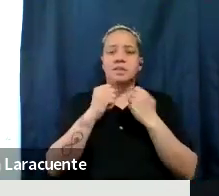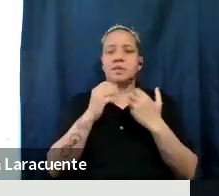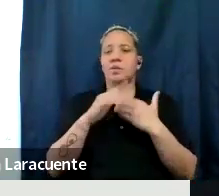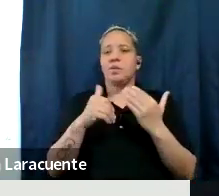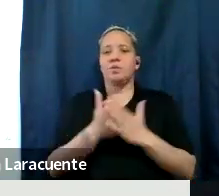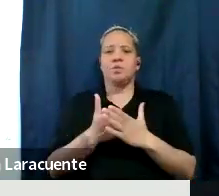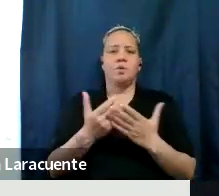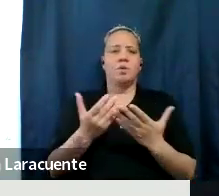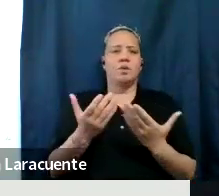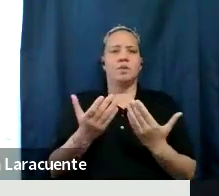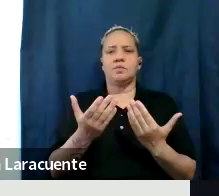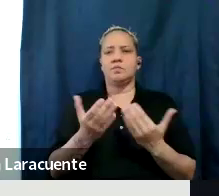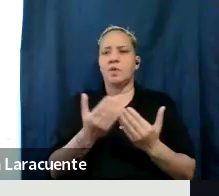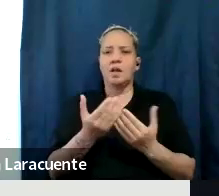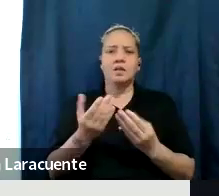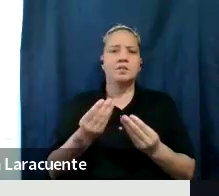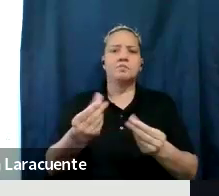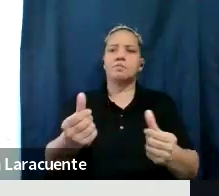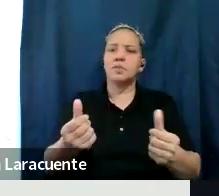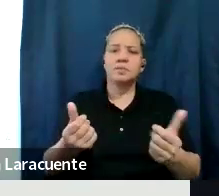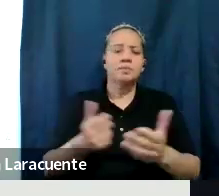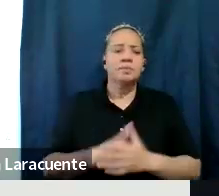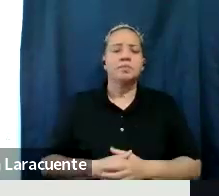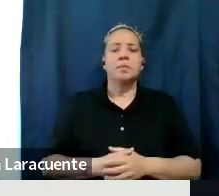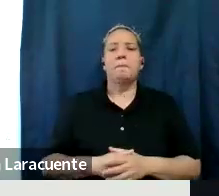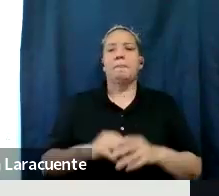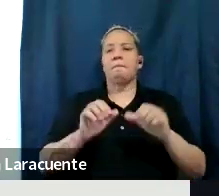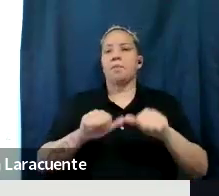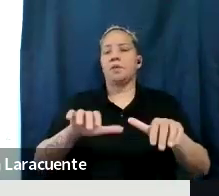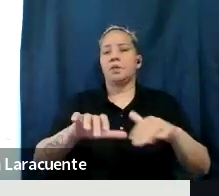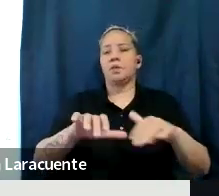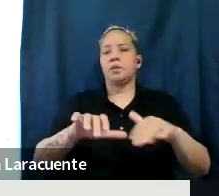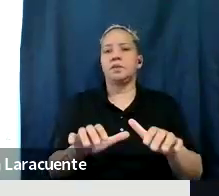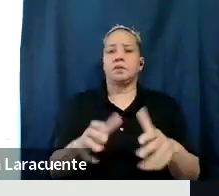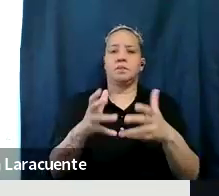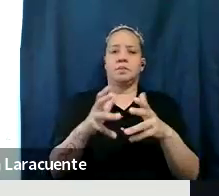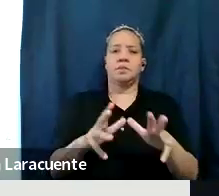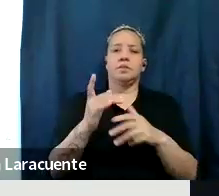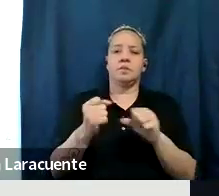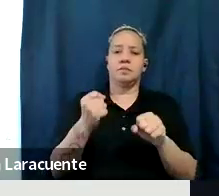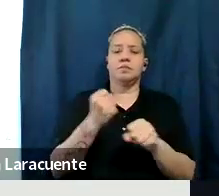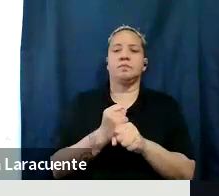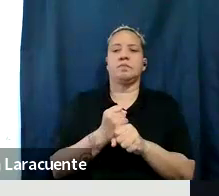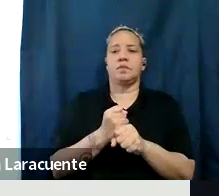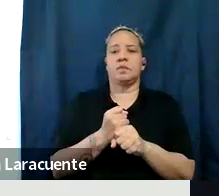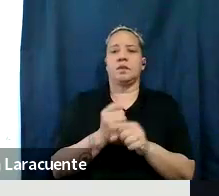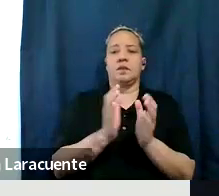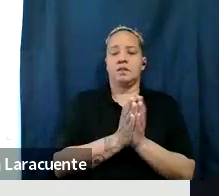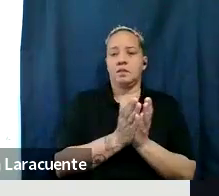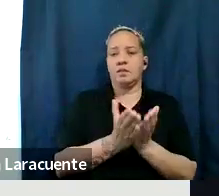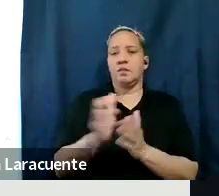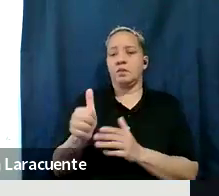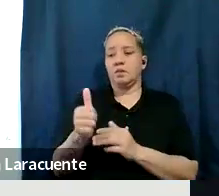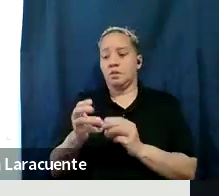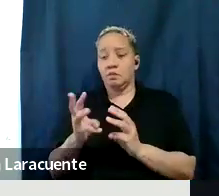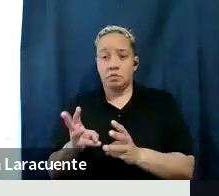eran facilidades y eso pudo hacer que yo pudiera terminar en unos cuantos años ese libro de otra manera